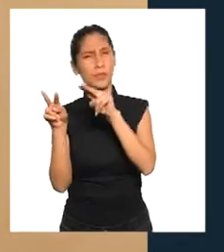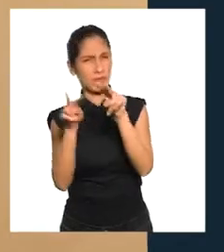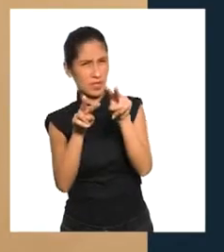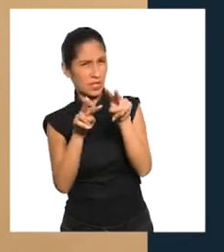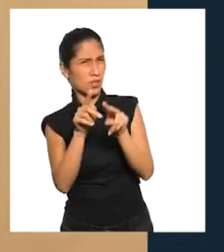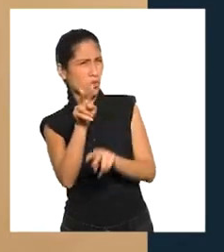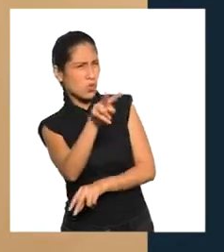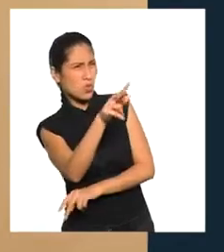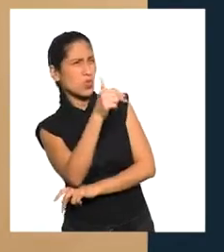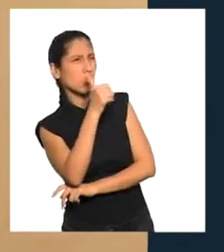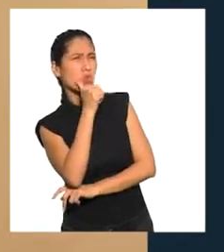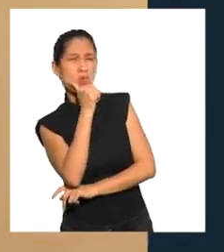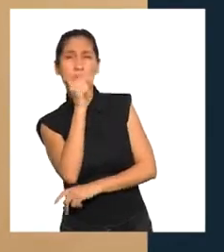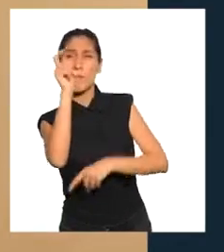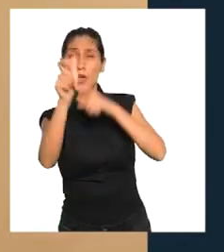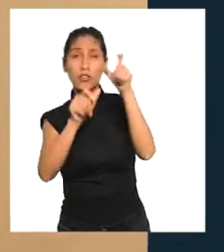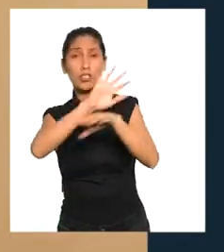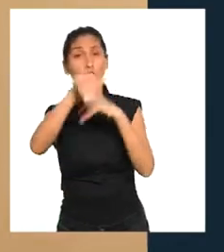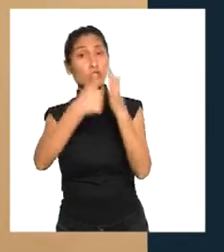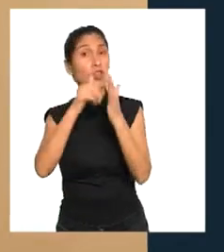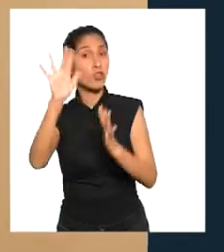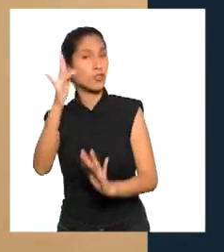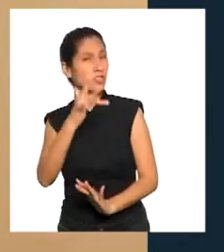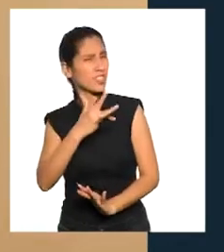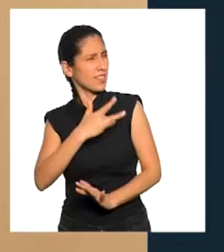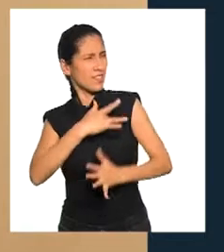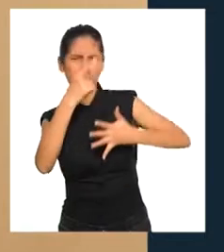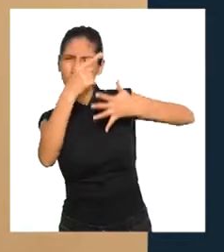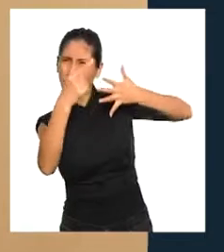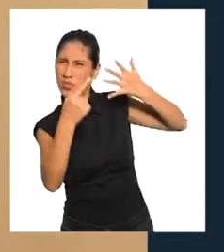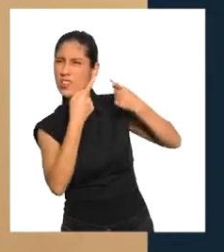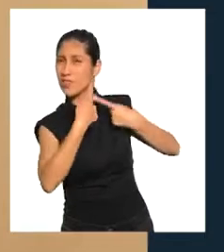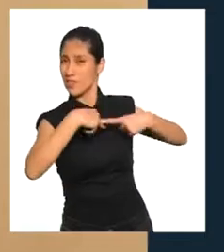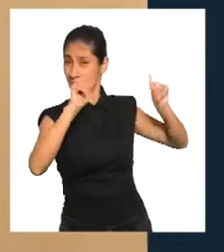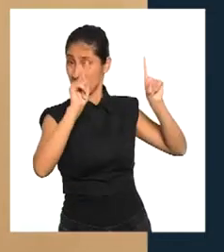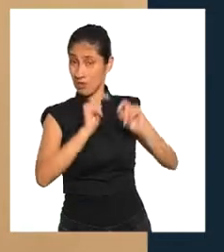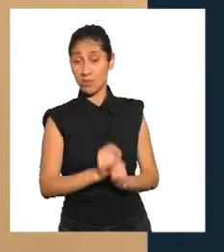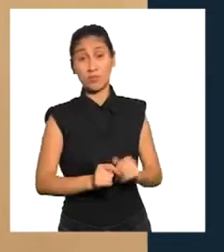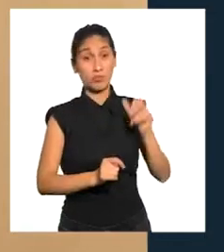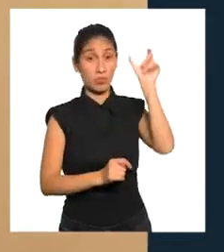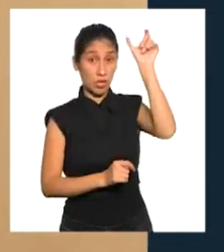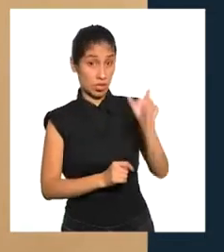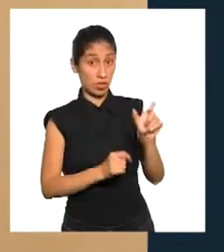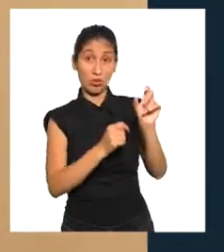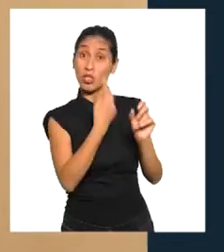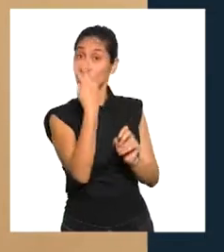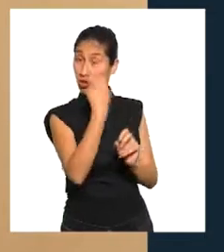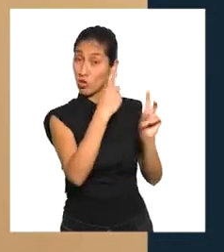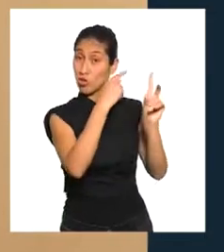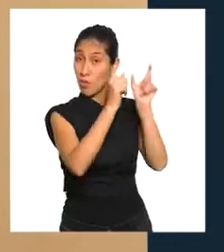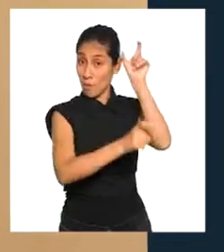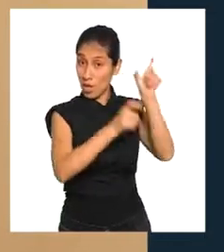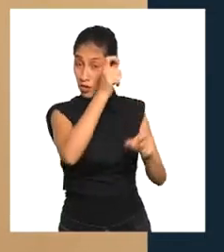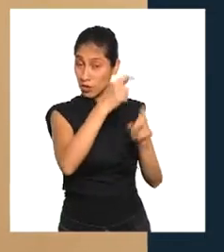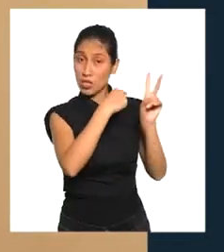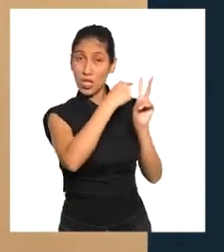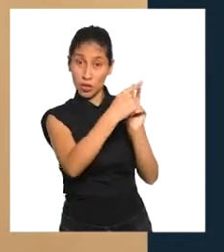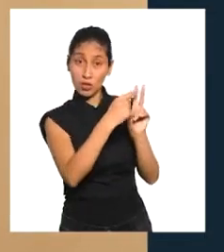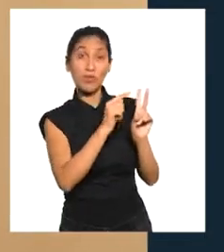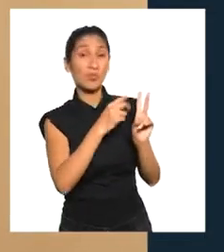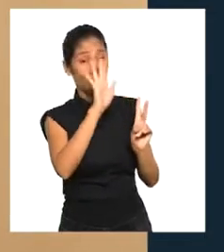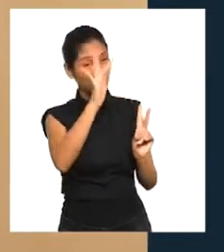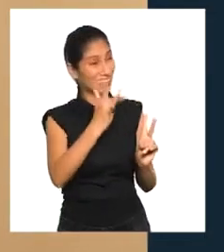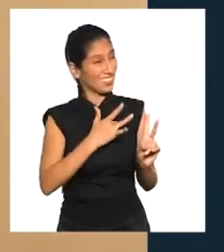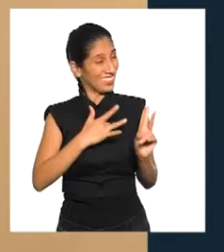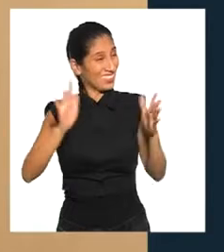expresar de distintas formas. Es decir, dos personas pueden sentir emociones de